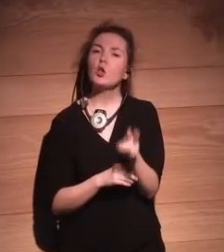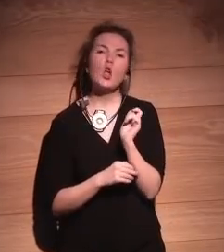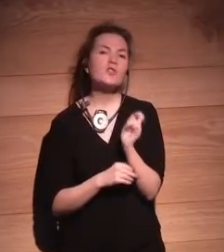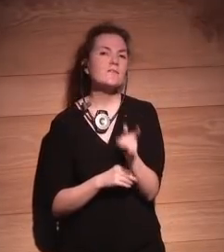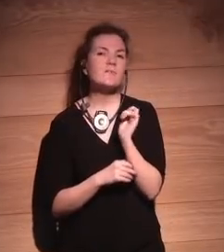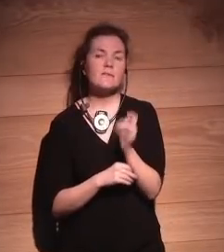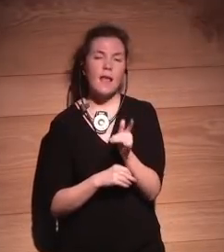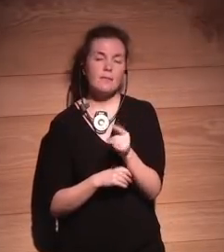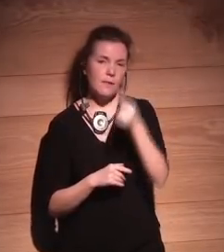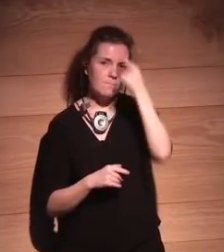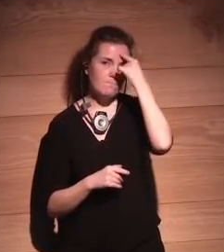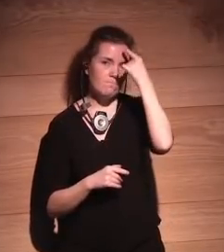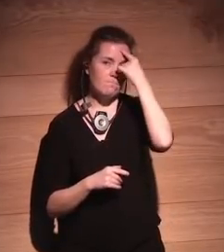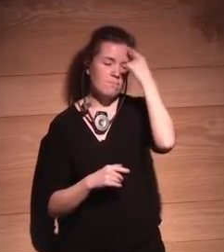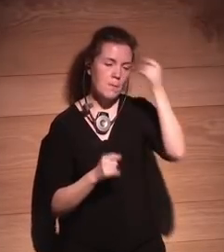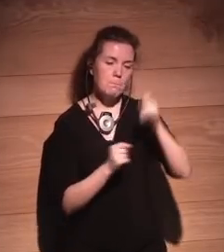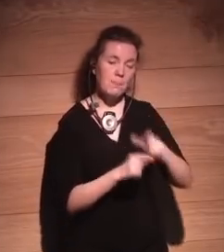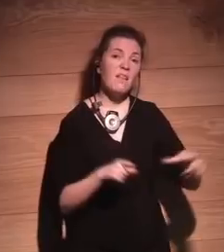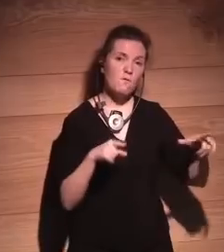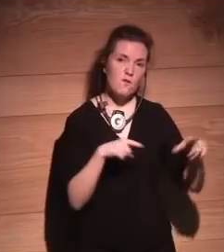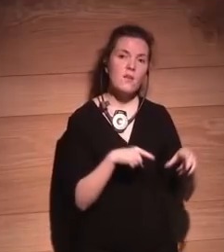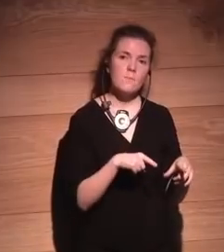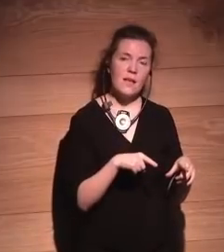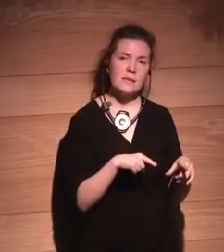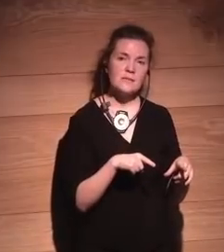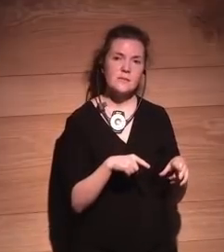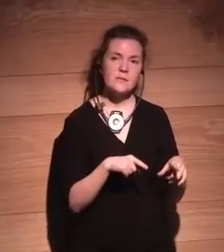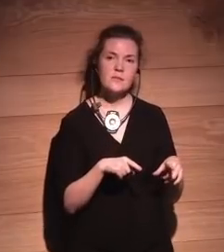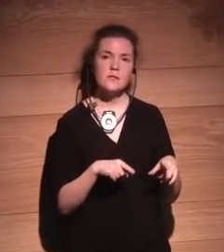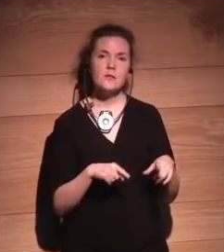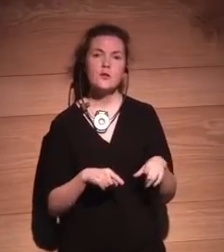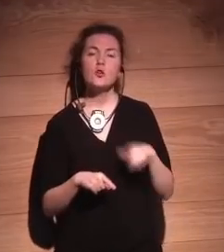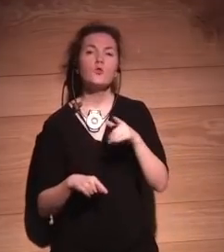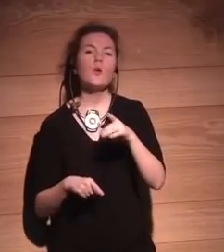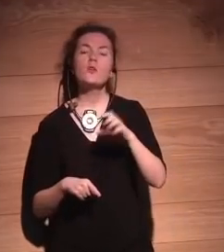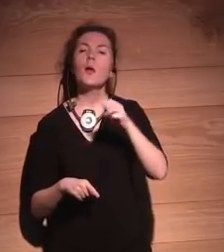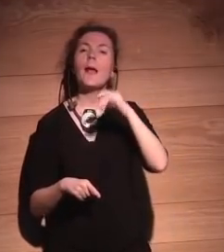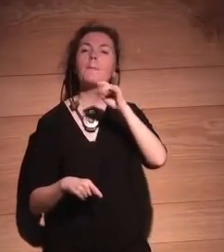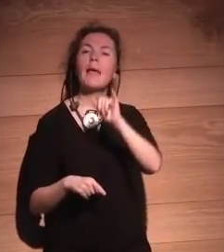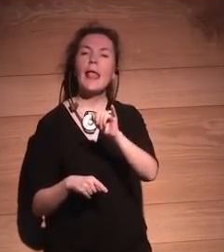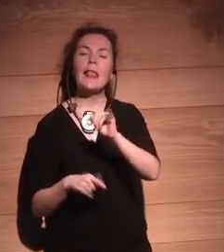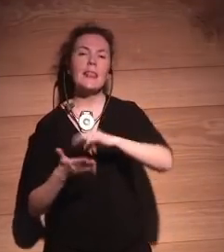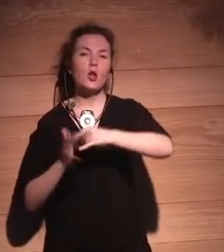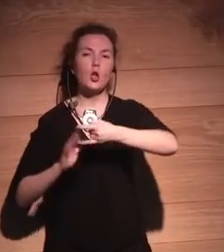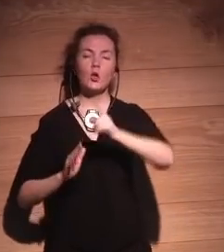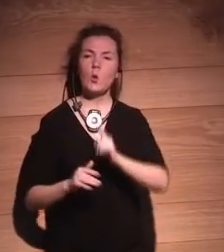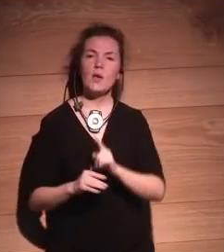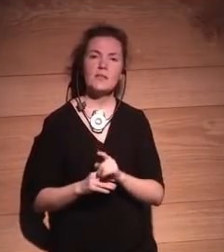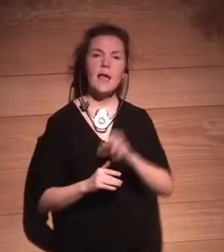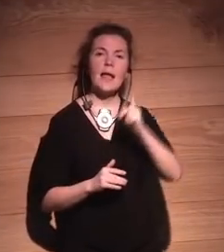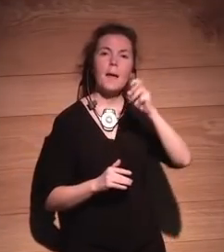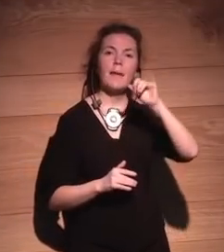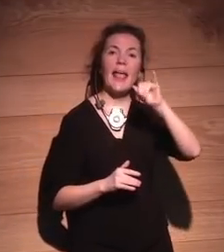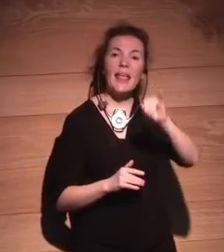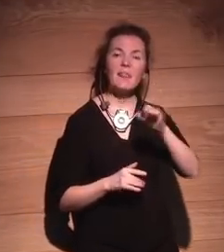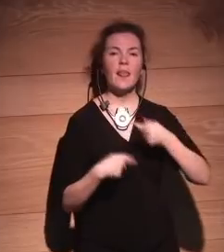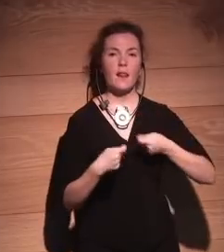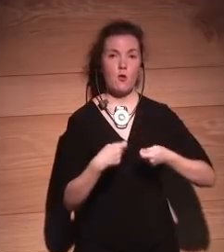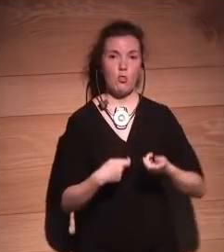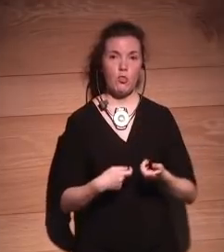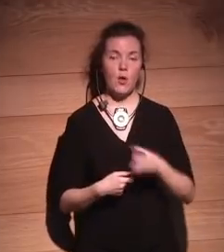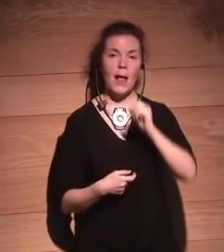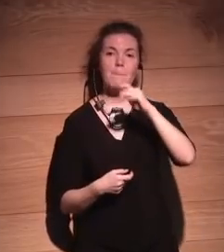tienen presente las grandes plataformas, no es un KPI tecnológico, es un KPI de negocio.